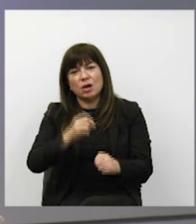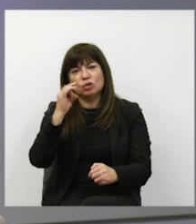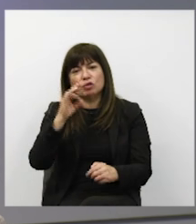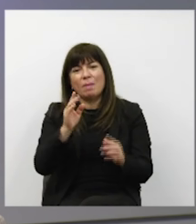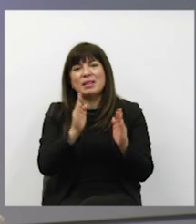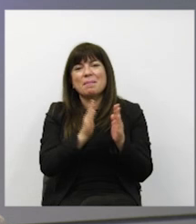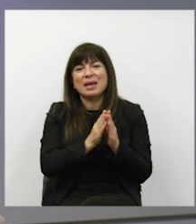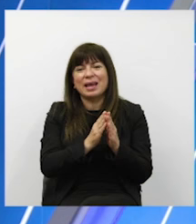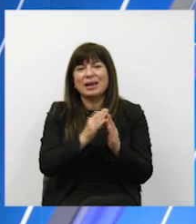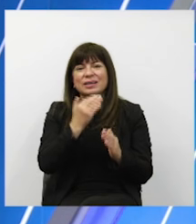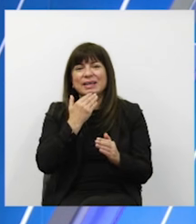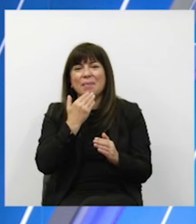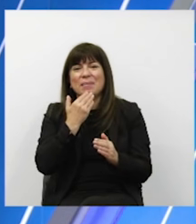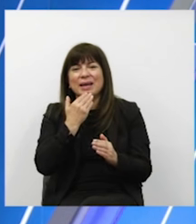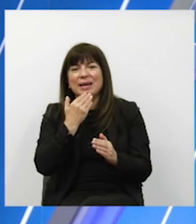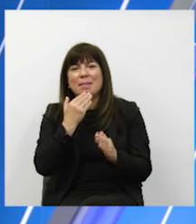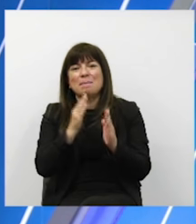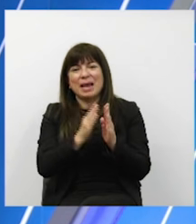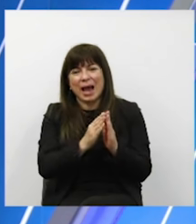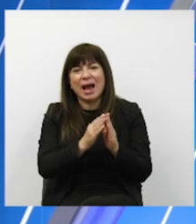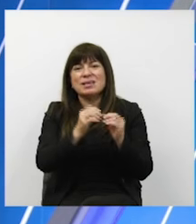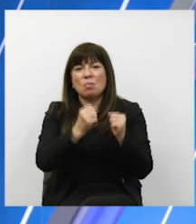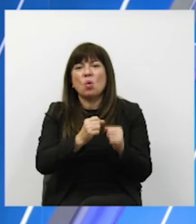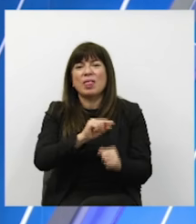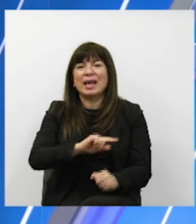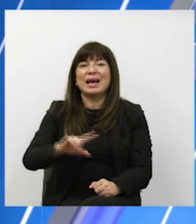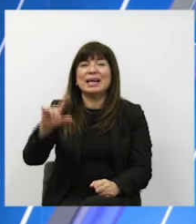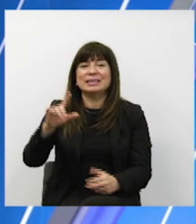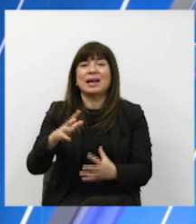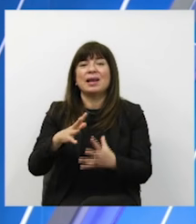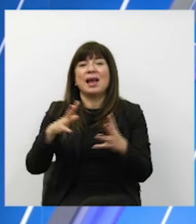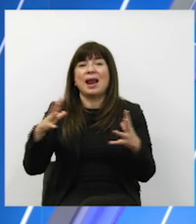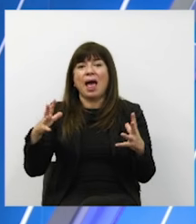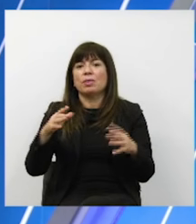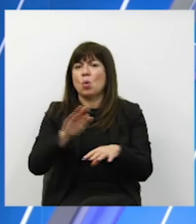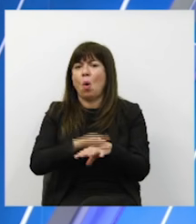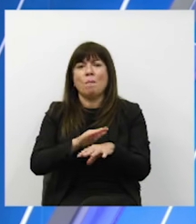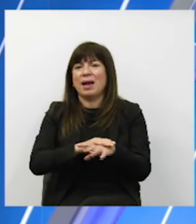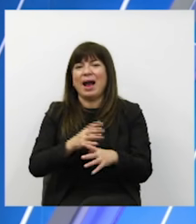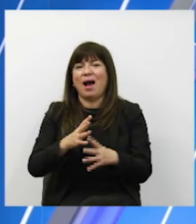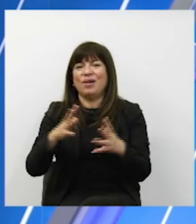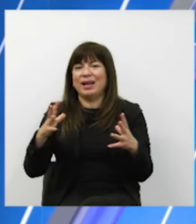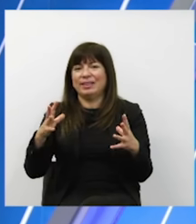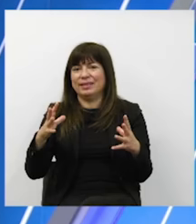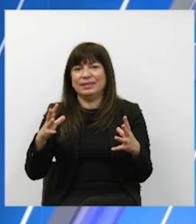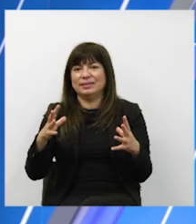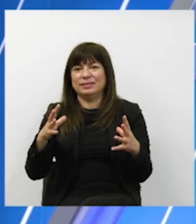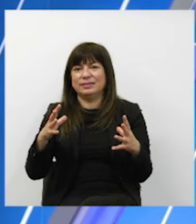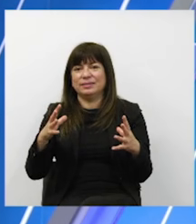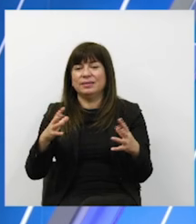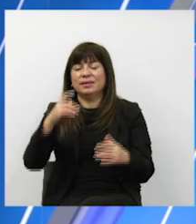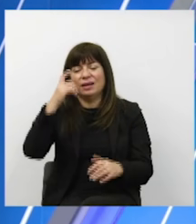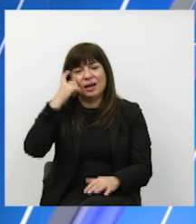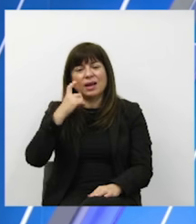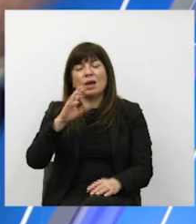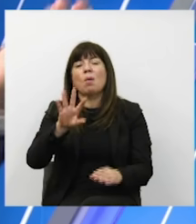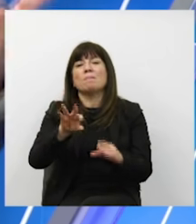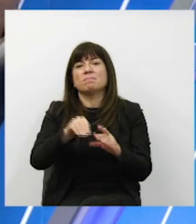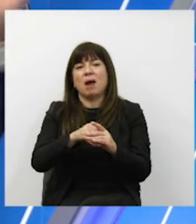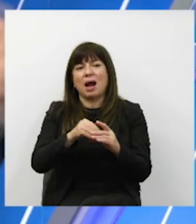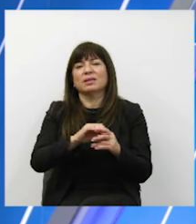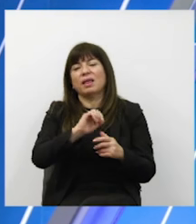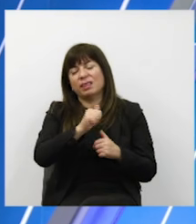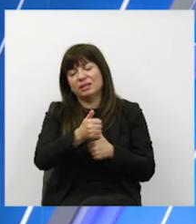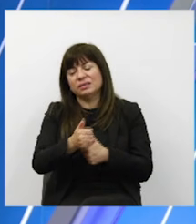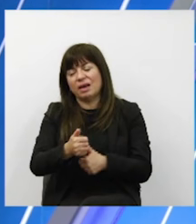de las pequeñas, sino que también de que estas pequeñas puedan crecer y ser grandes, y que no es un pecado ser grande, creo que es parte de,